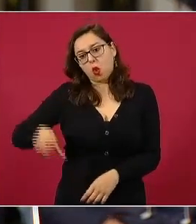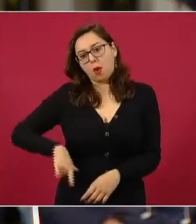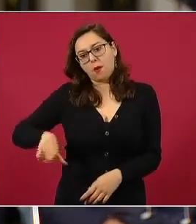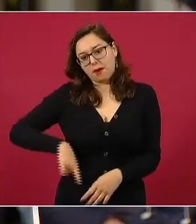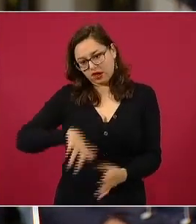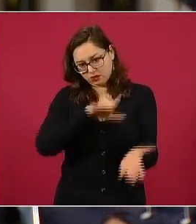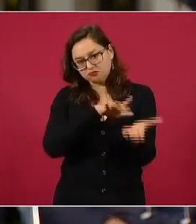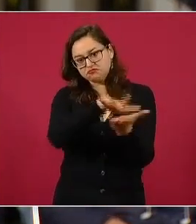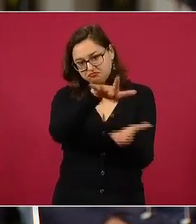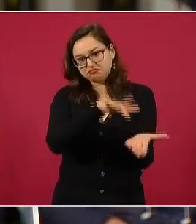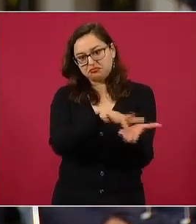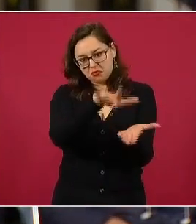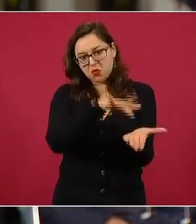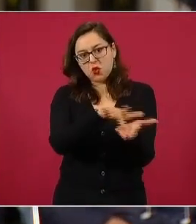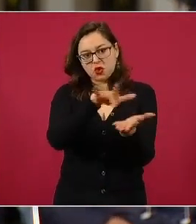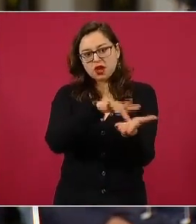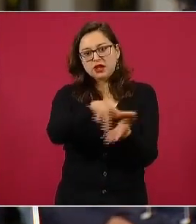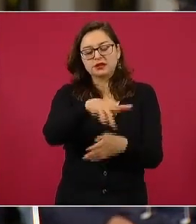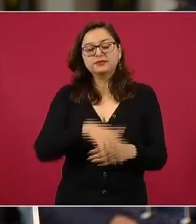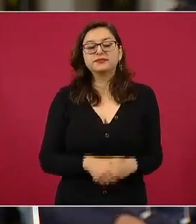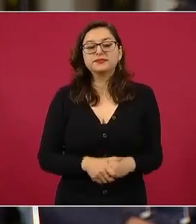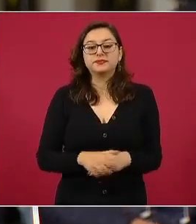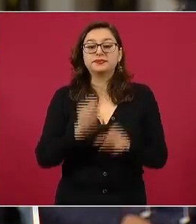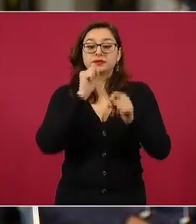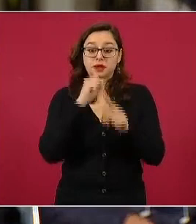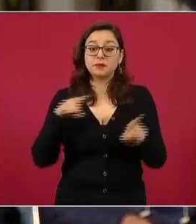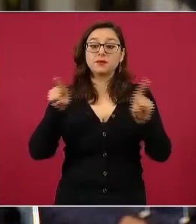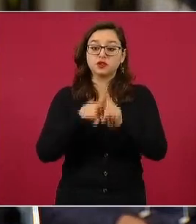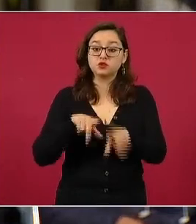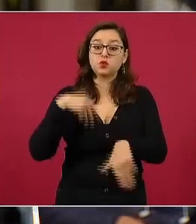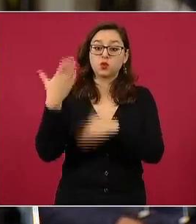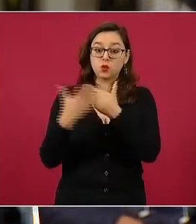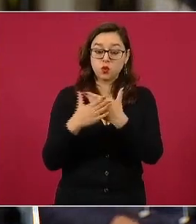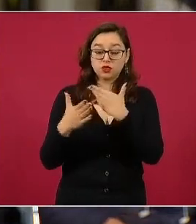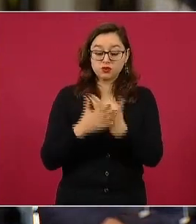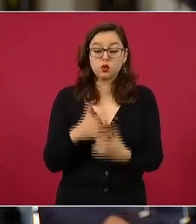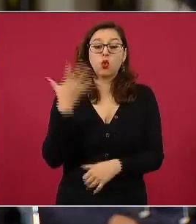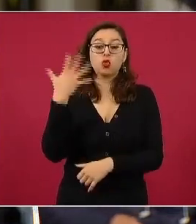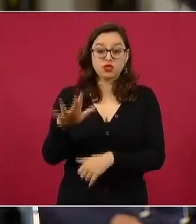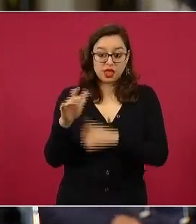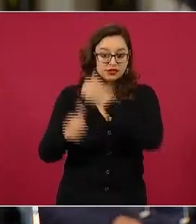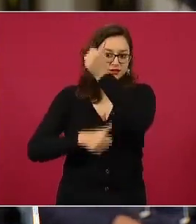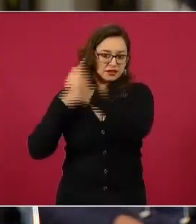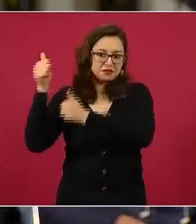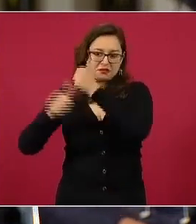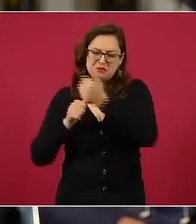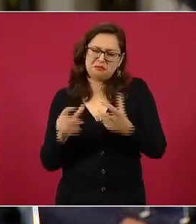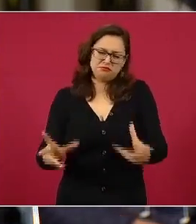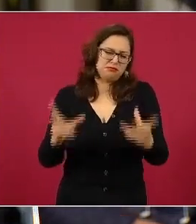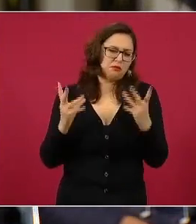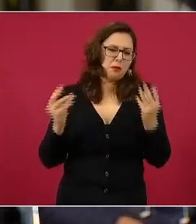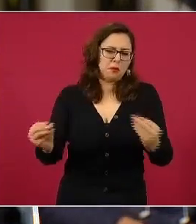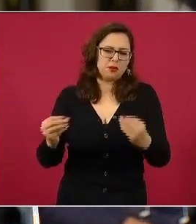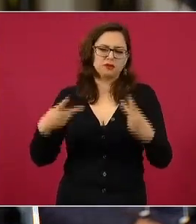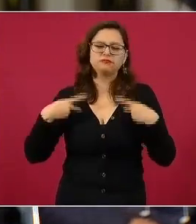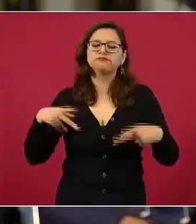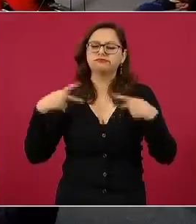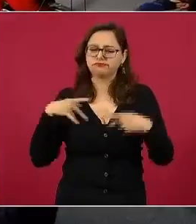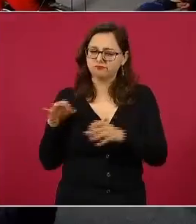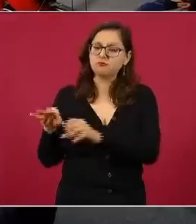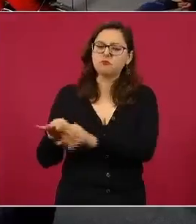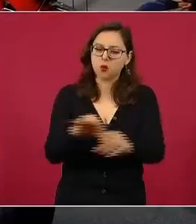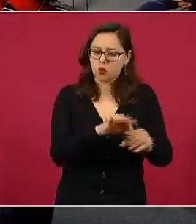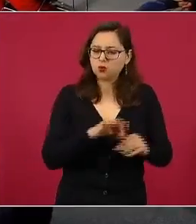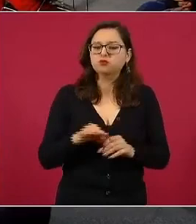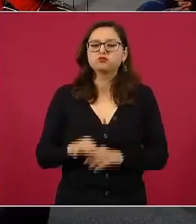también el 10 de abril mucha gente va a salir, por supuesto, a votar para que